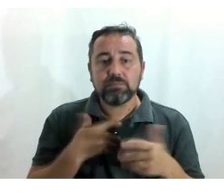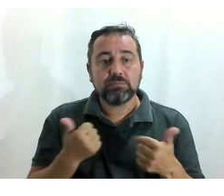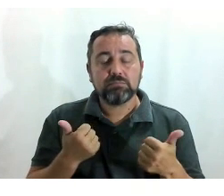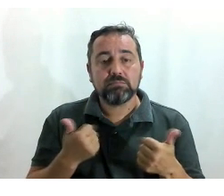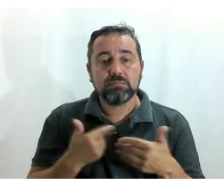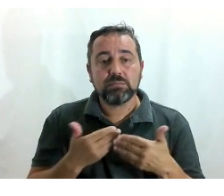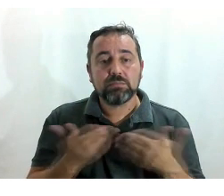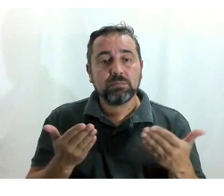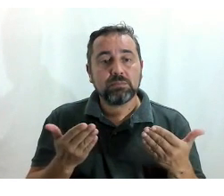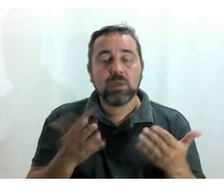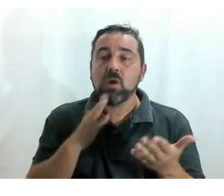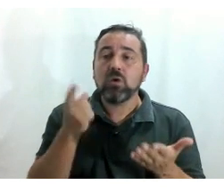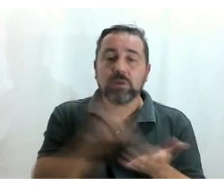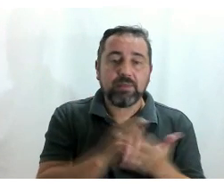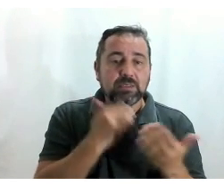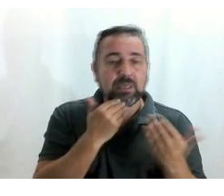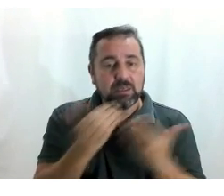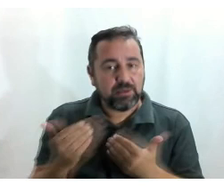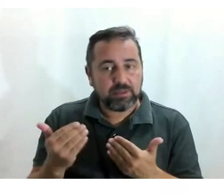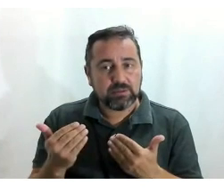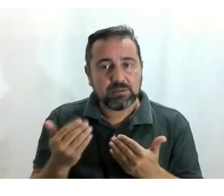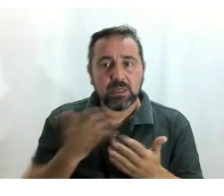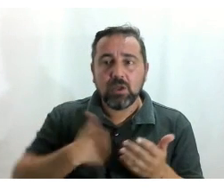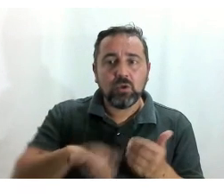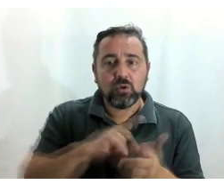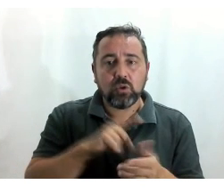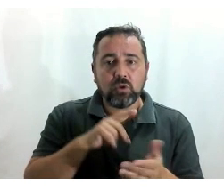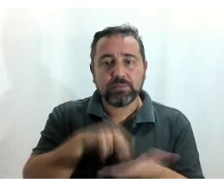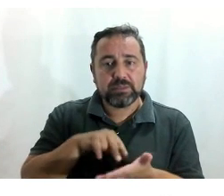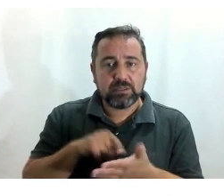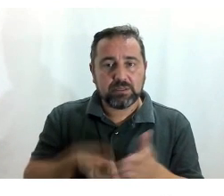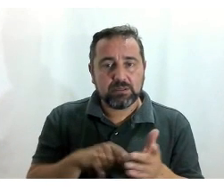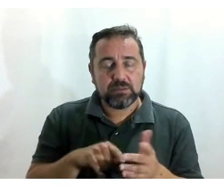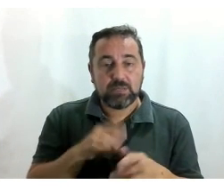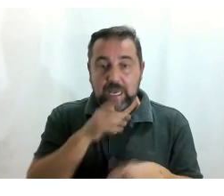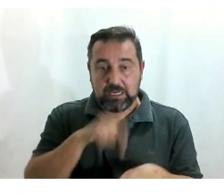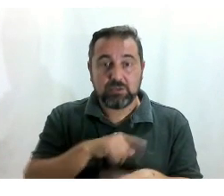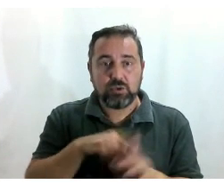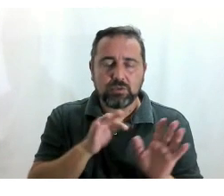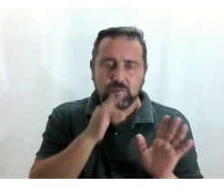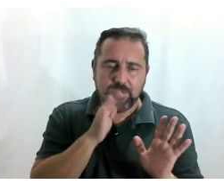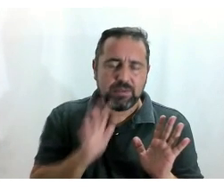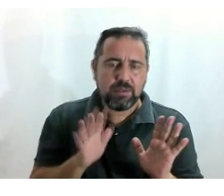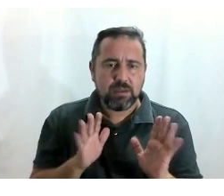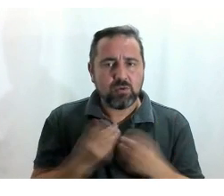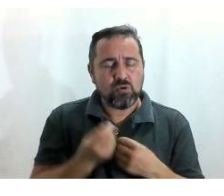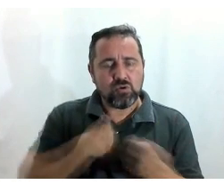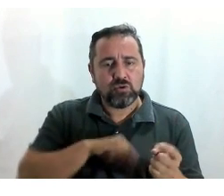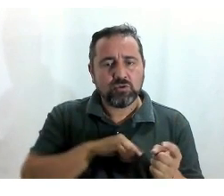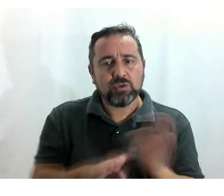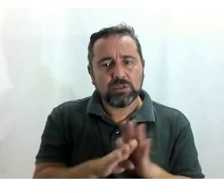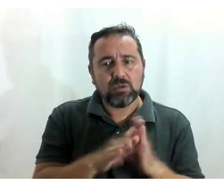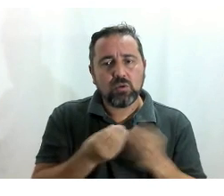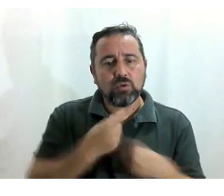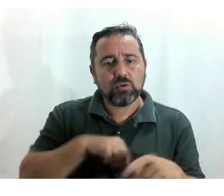pues nuevamente agradecer a todos los presentes a estas horas todavía con nosotros, y